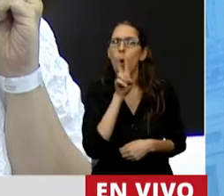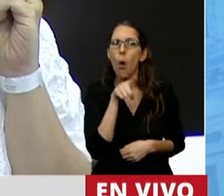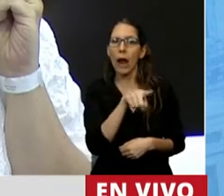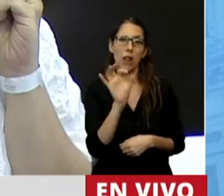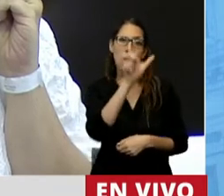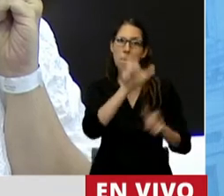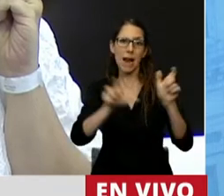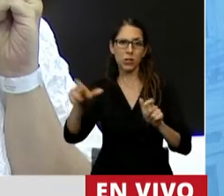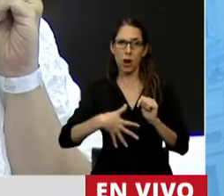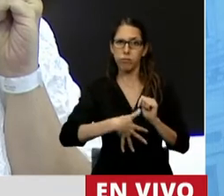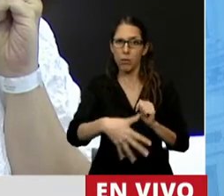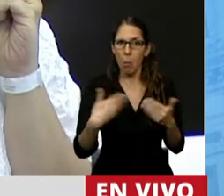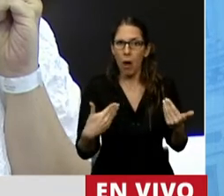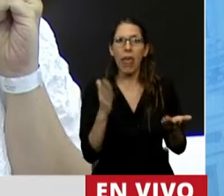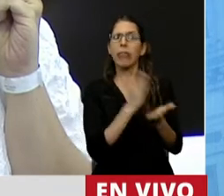personas gestantes un derecho?